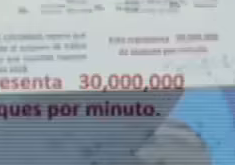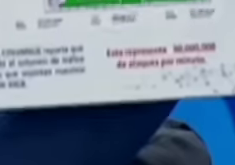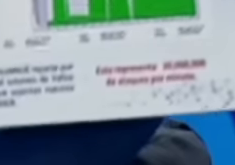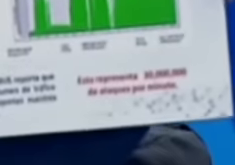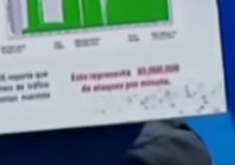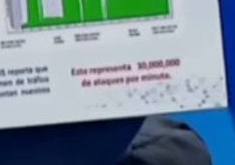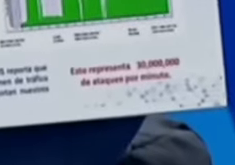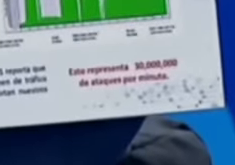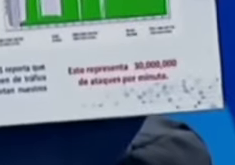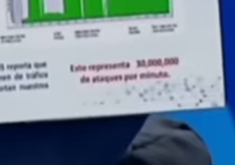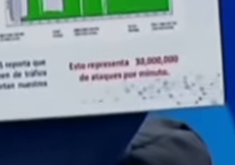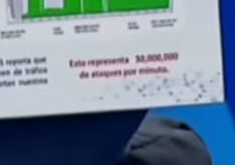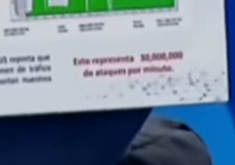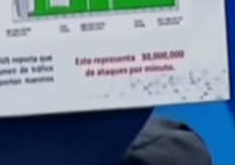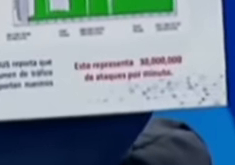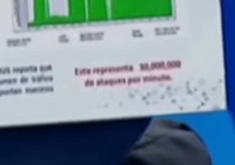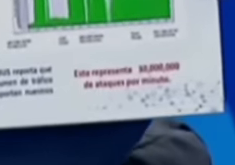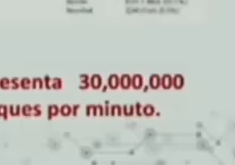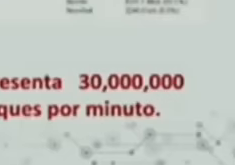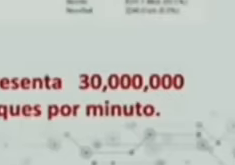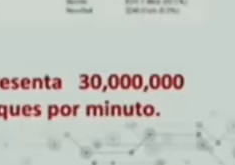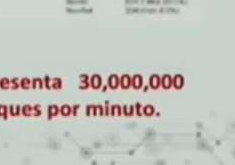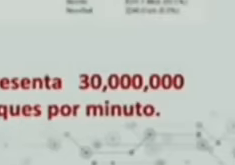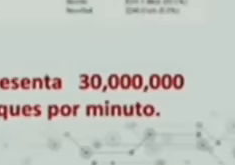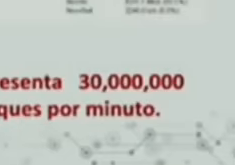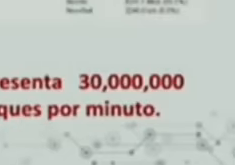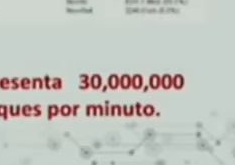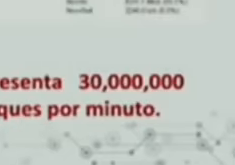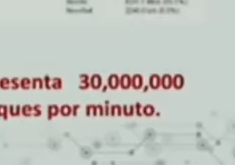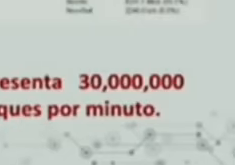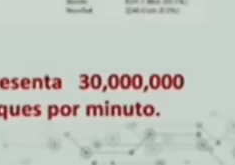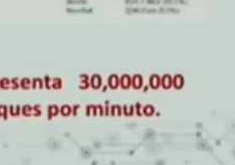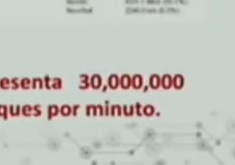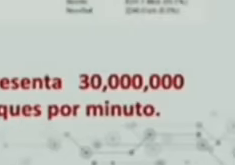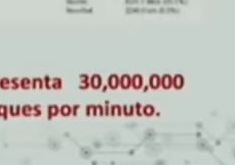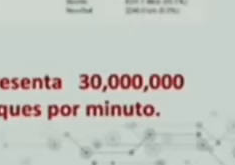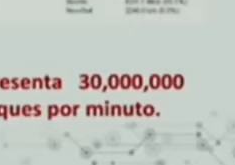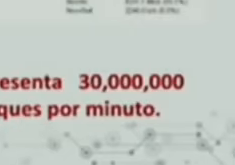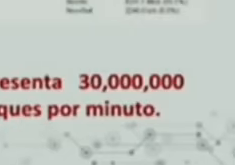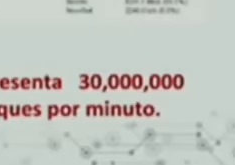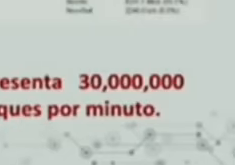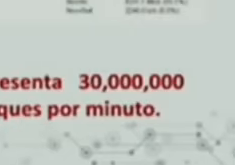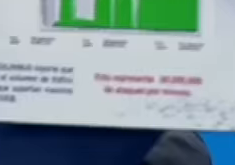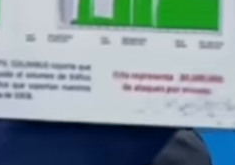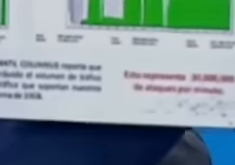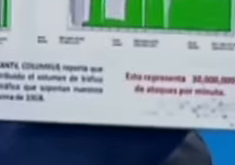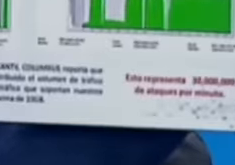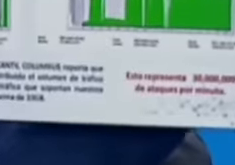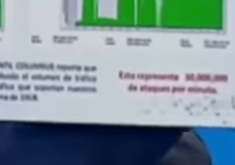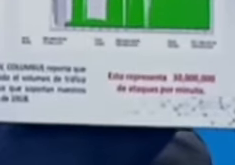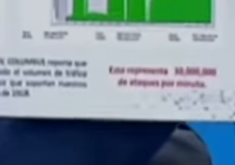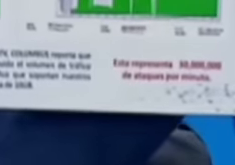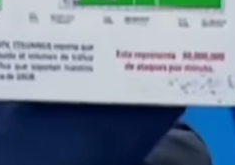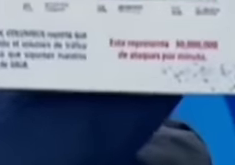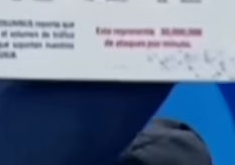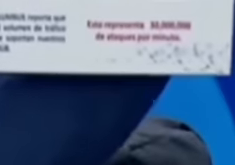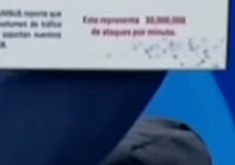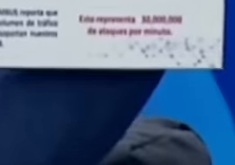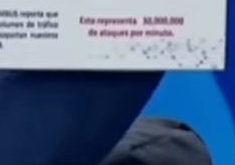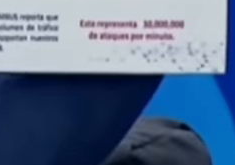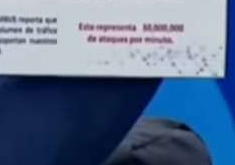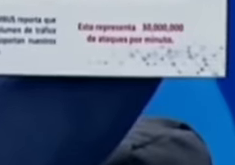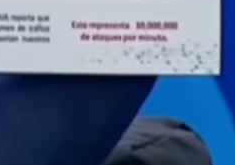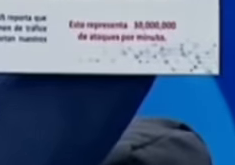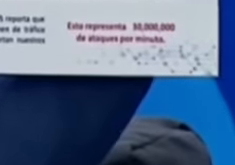derecha, esta primera curva bajita es el servicio normal de Internet, el tráfico de los enlaces internacionales que llegan a Venezuela. Correcto.